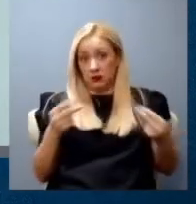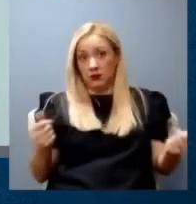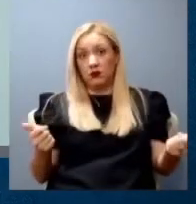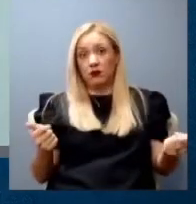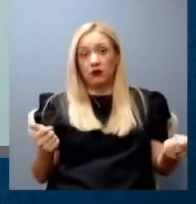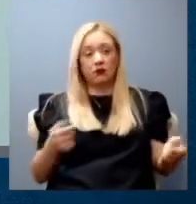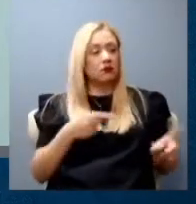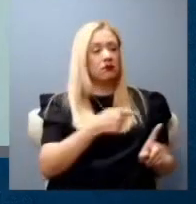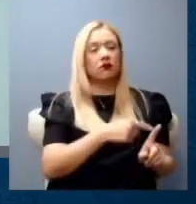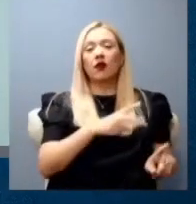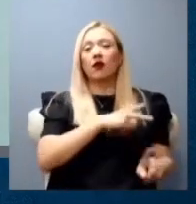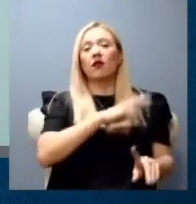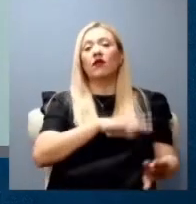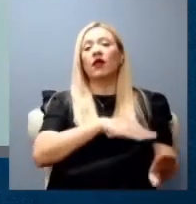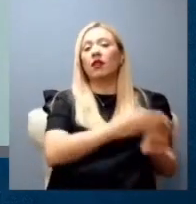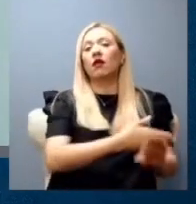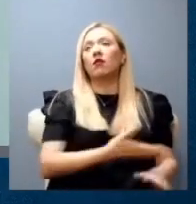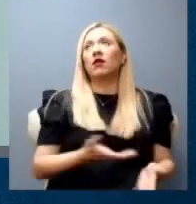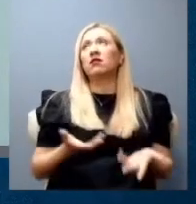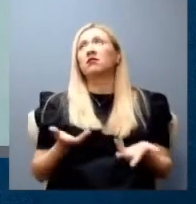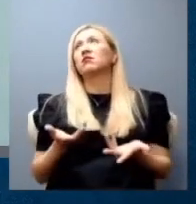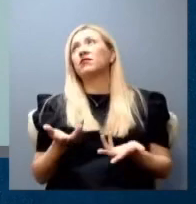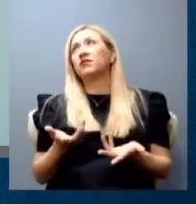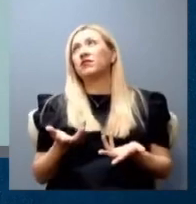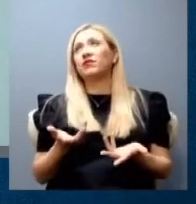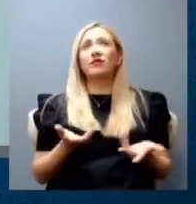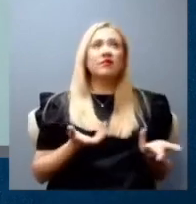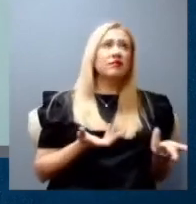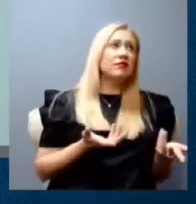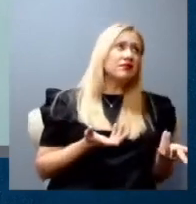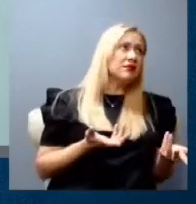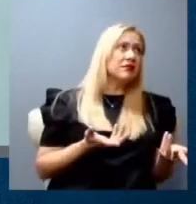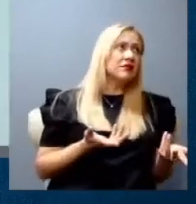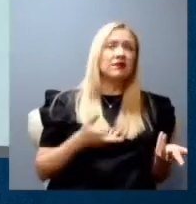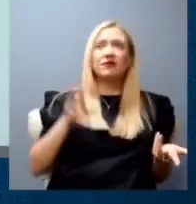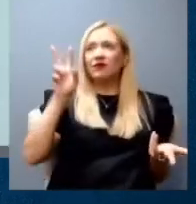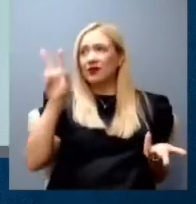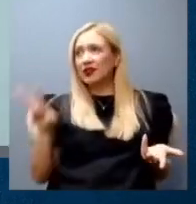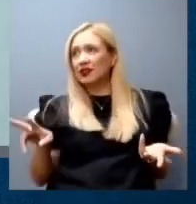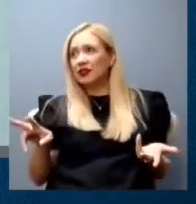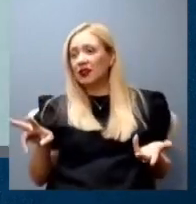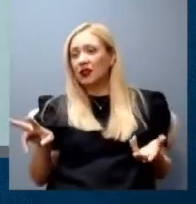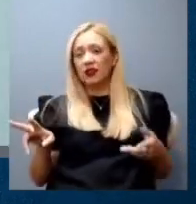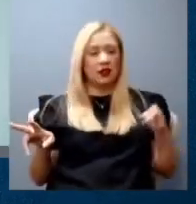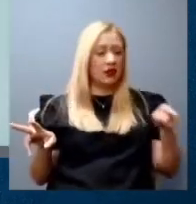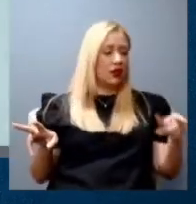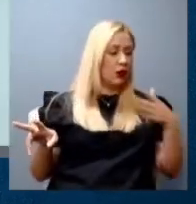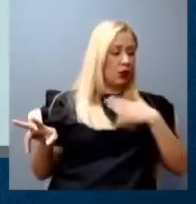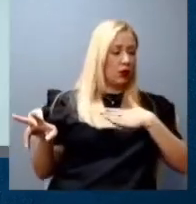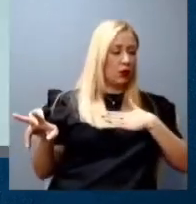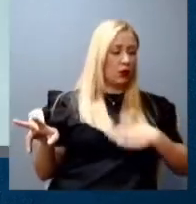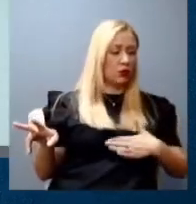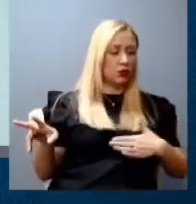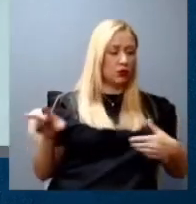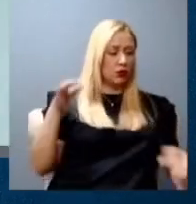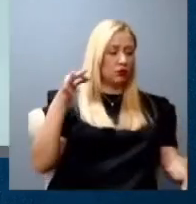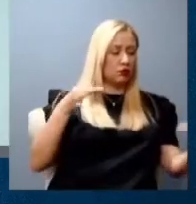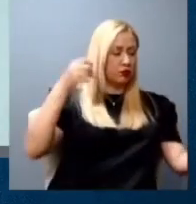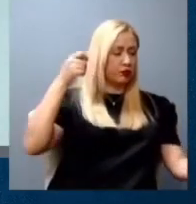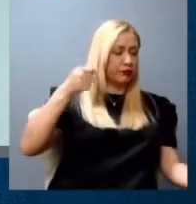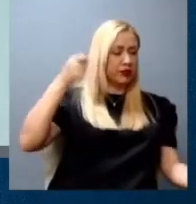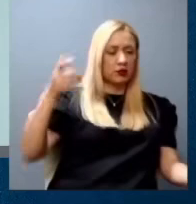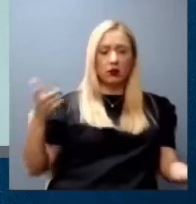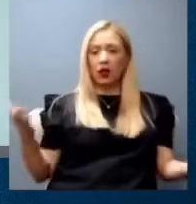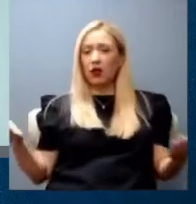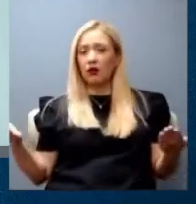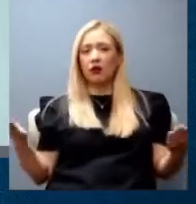víctima esta dificultad entre escoger entre la verdad y la justicia, cuando ambas son necesarias y